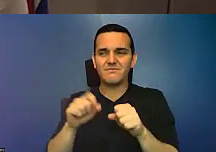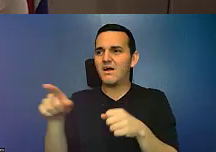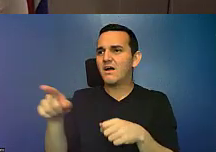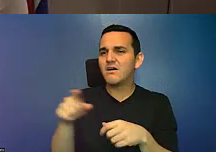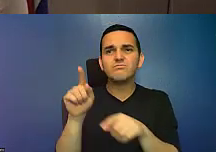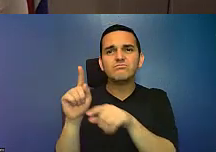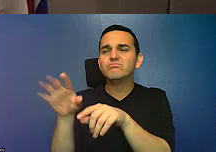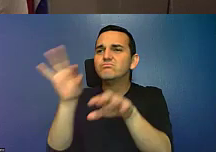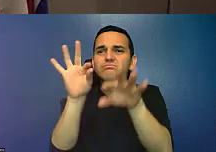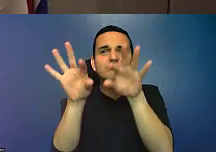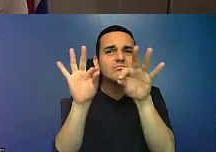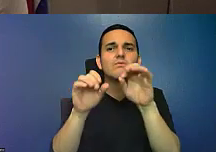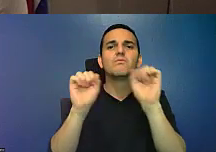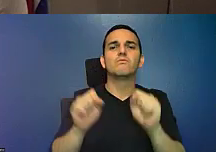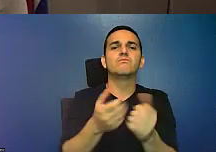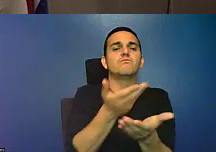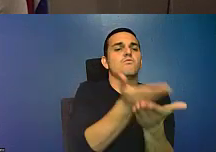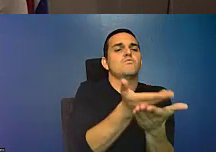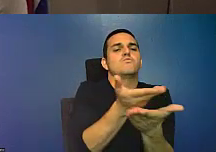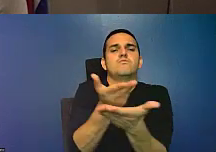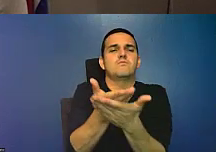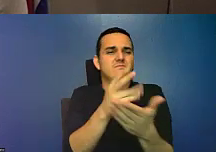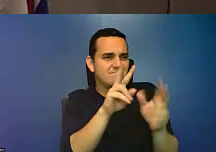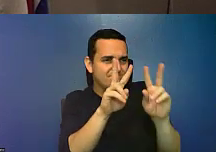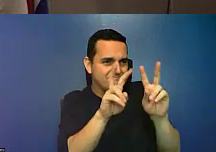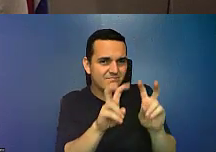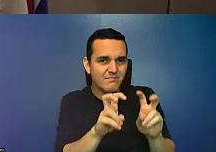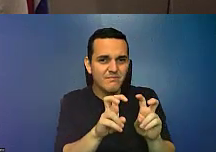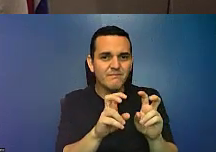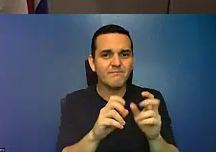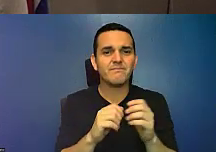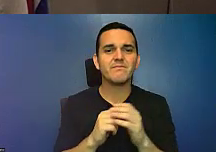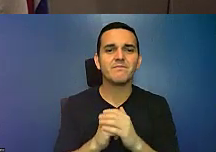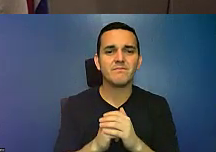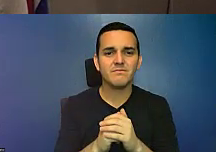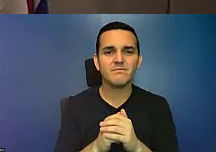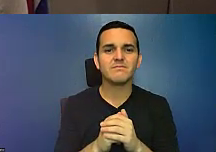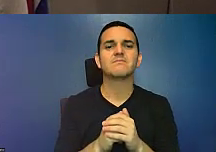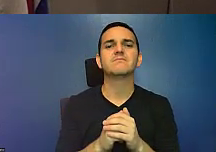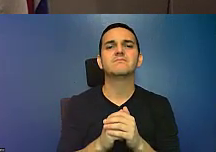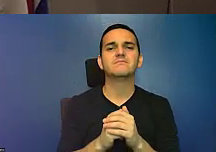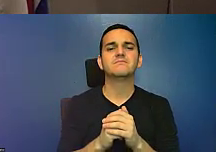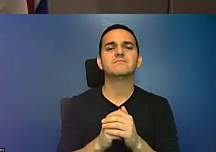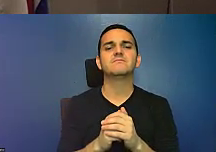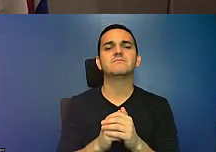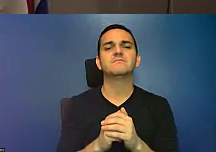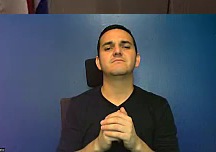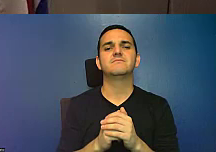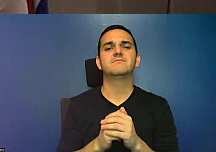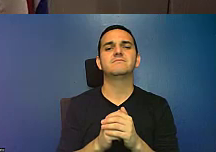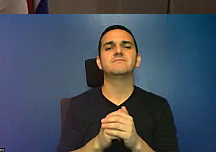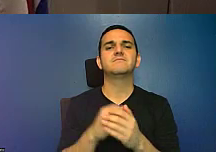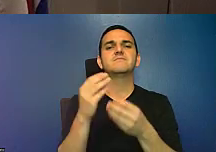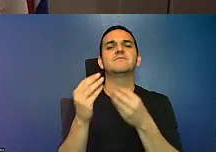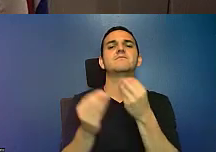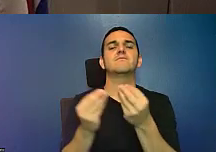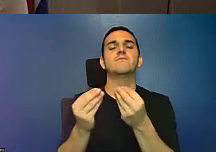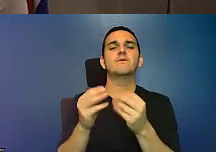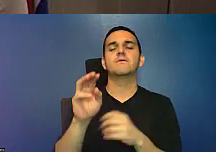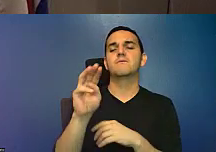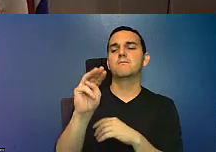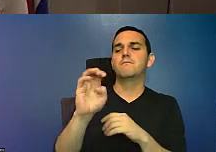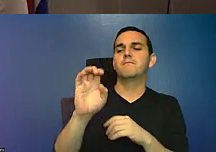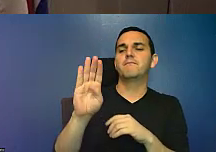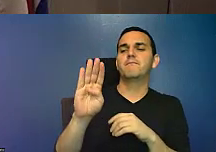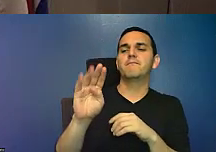pertinentes. Entonces, ¿qué son sistemas microelectromecánicos? Requieren de unas membranas, y estas membranas son